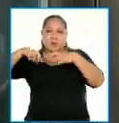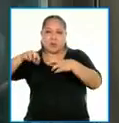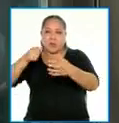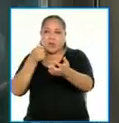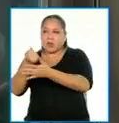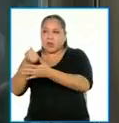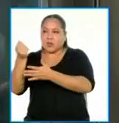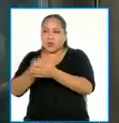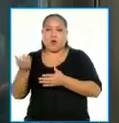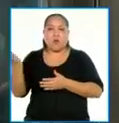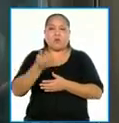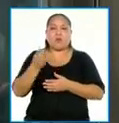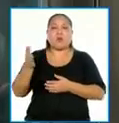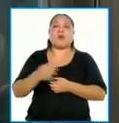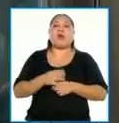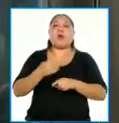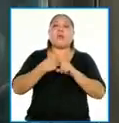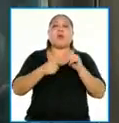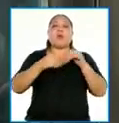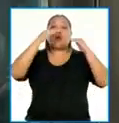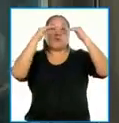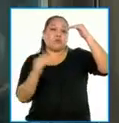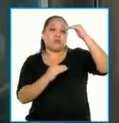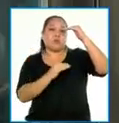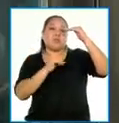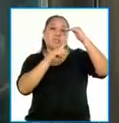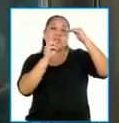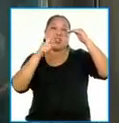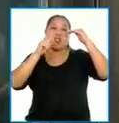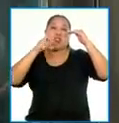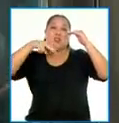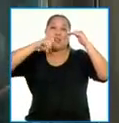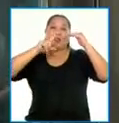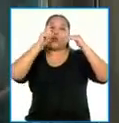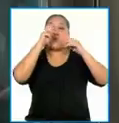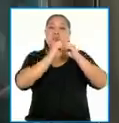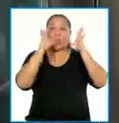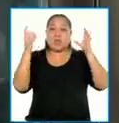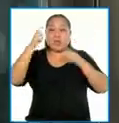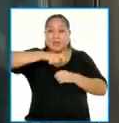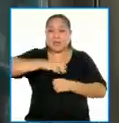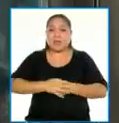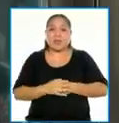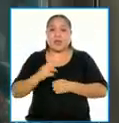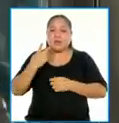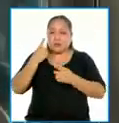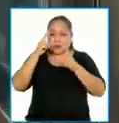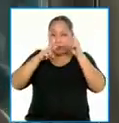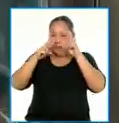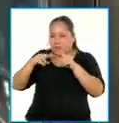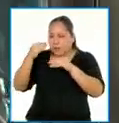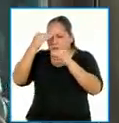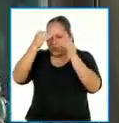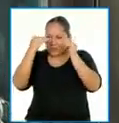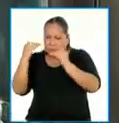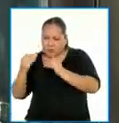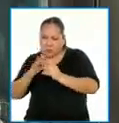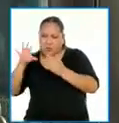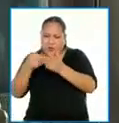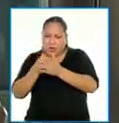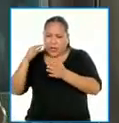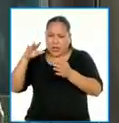generadores de oxígeno, pero hay un déficit de más de 100 toneladas a diario de oxígeno que ustedes mismos han mencionado, y si hacemos cálculos también con respecto a lo que va a